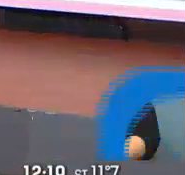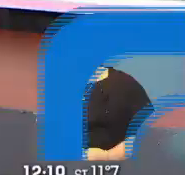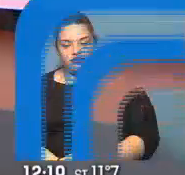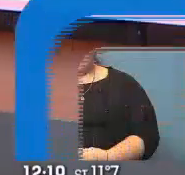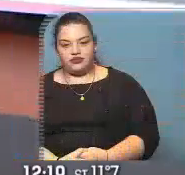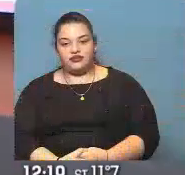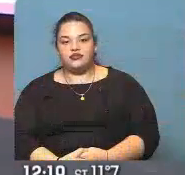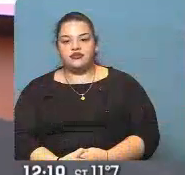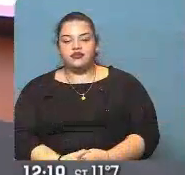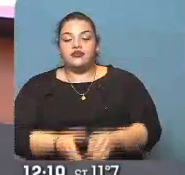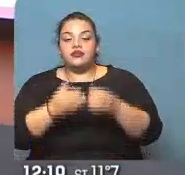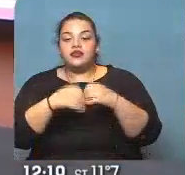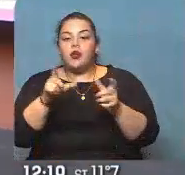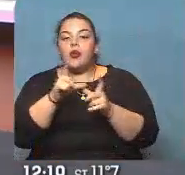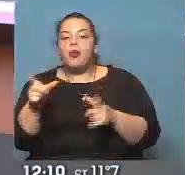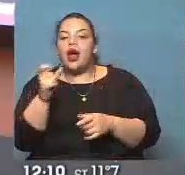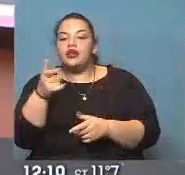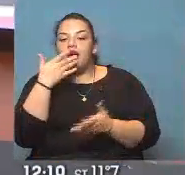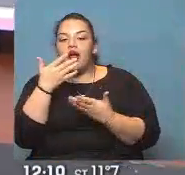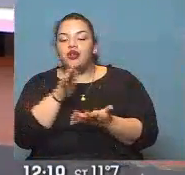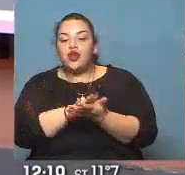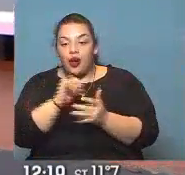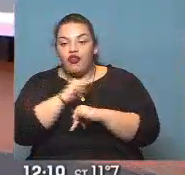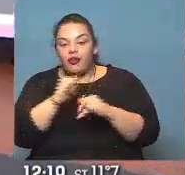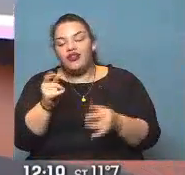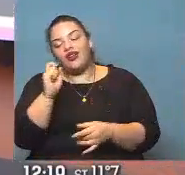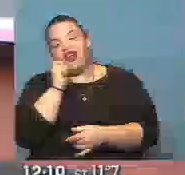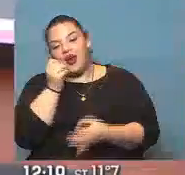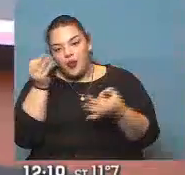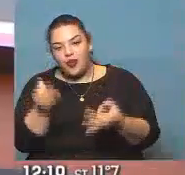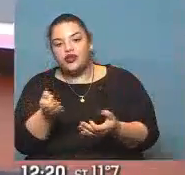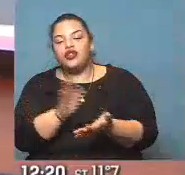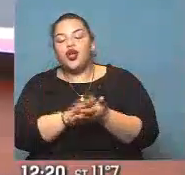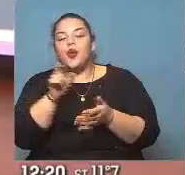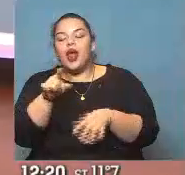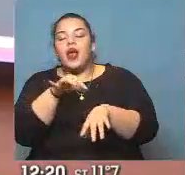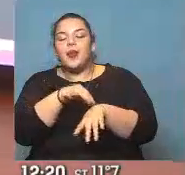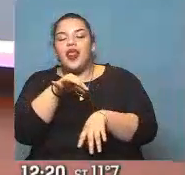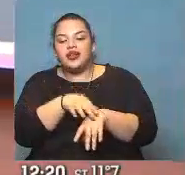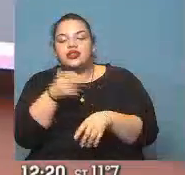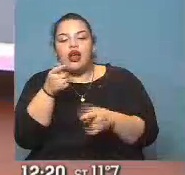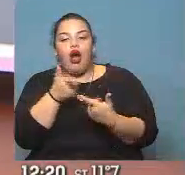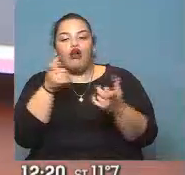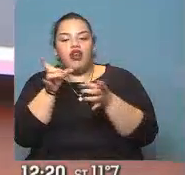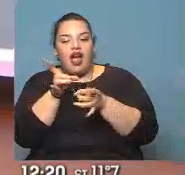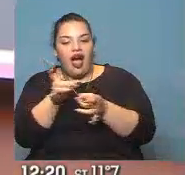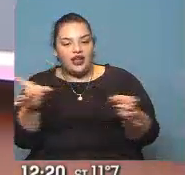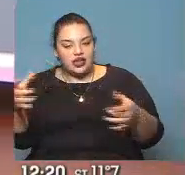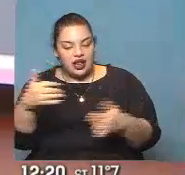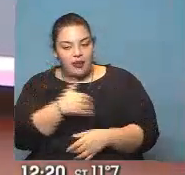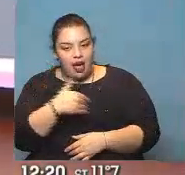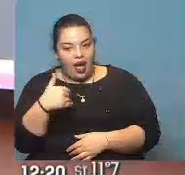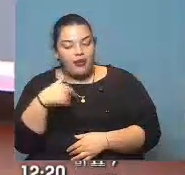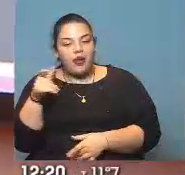comenzamos este bloque con una muy buena información que tiene que ver con la medicina de precisión y con el cáncer de mama alrededor del